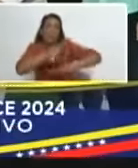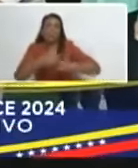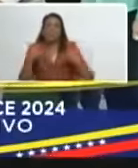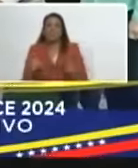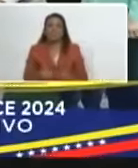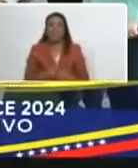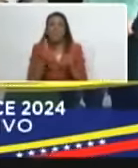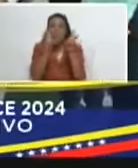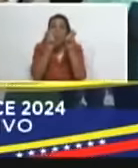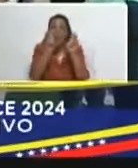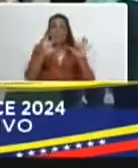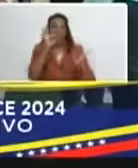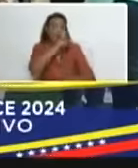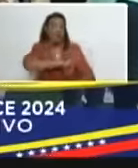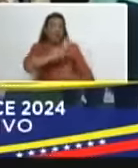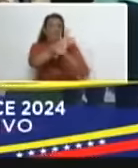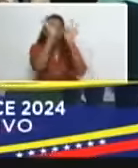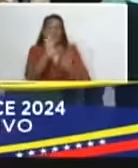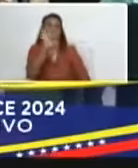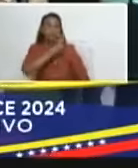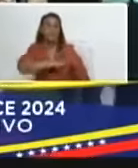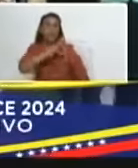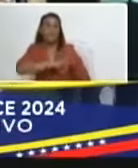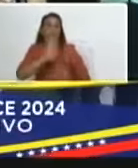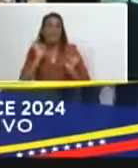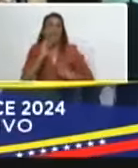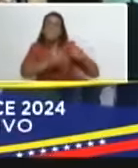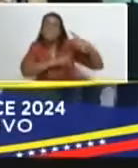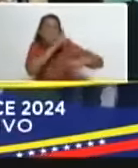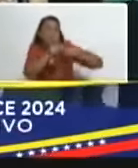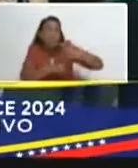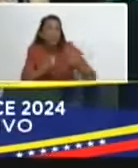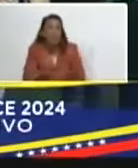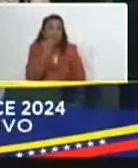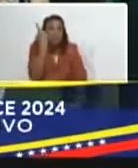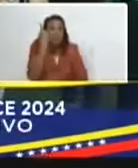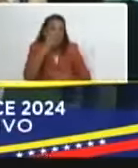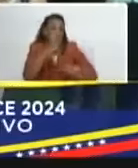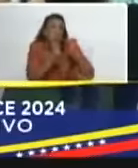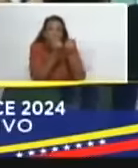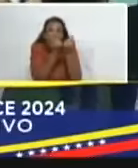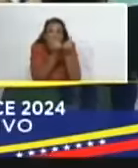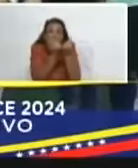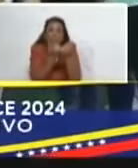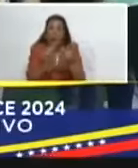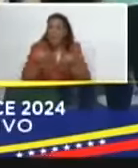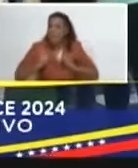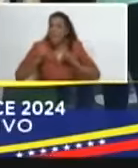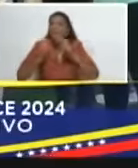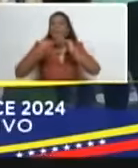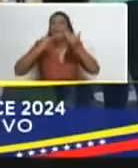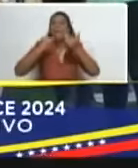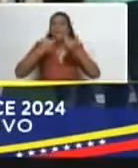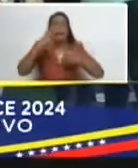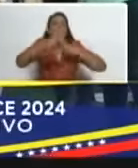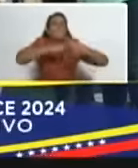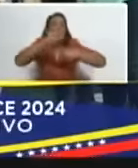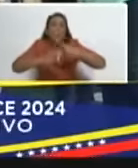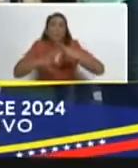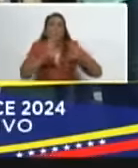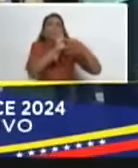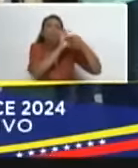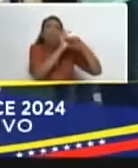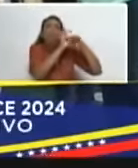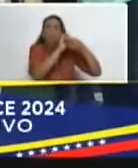Primera. Acoplando la nueva sociedad productiva. Una economía ética productiva. No